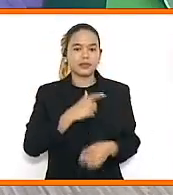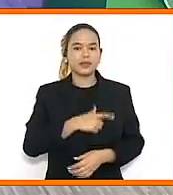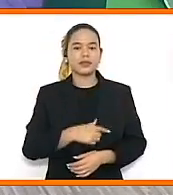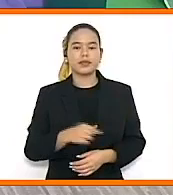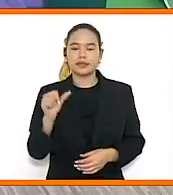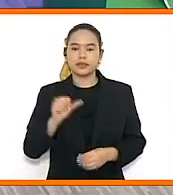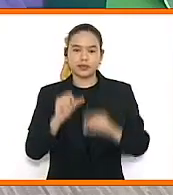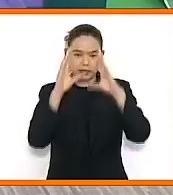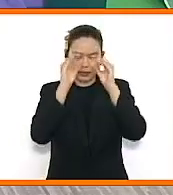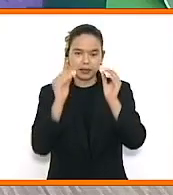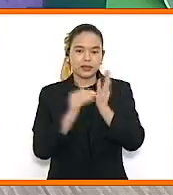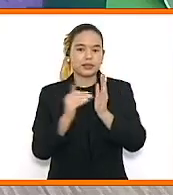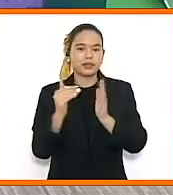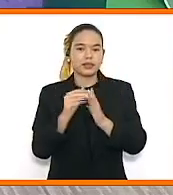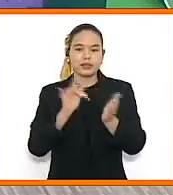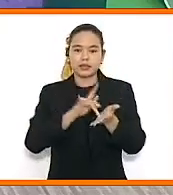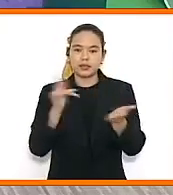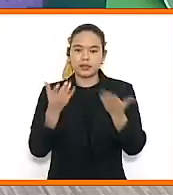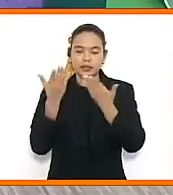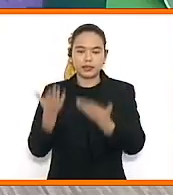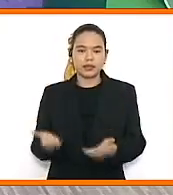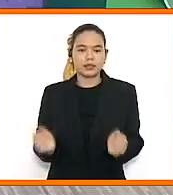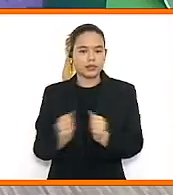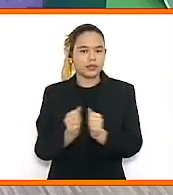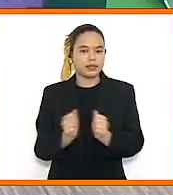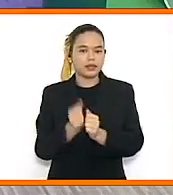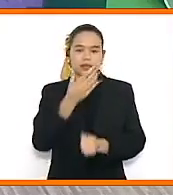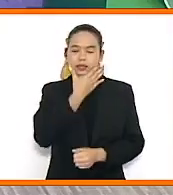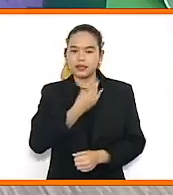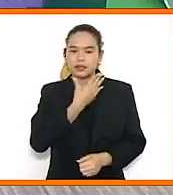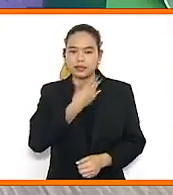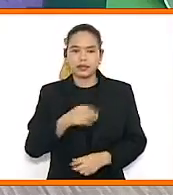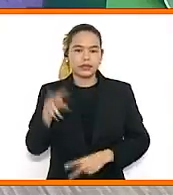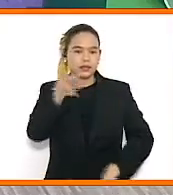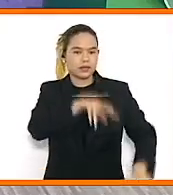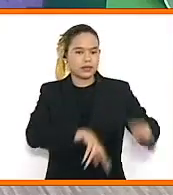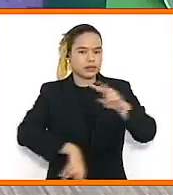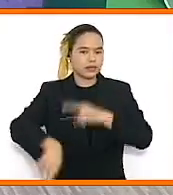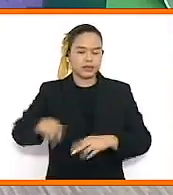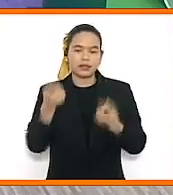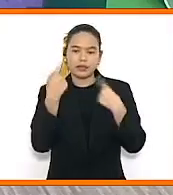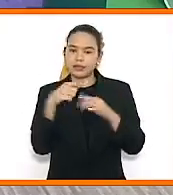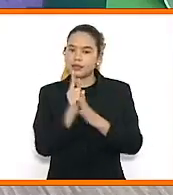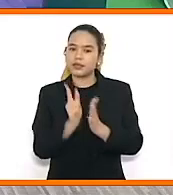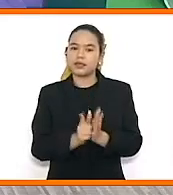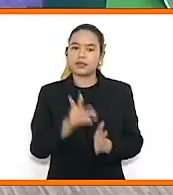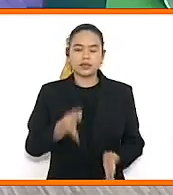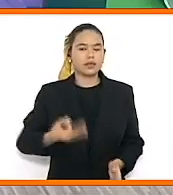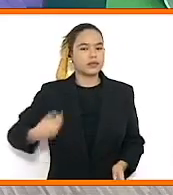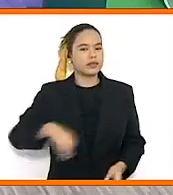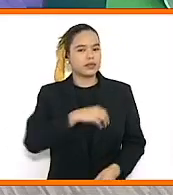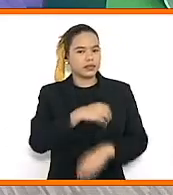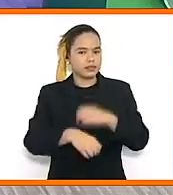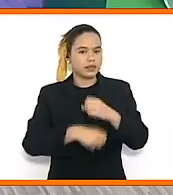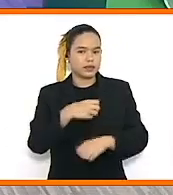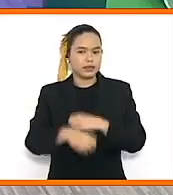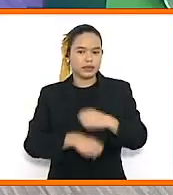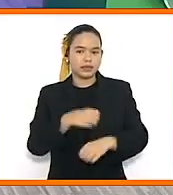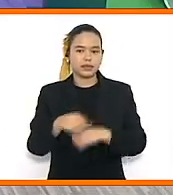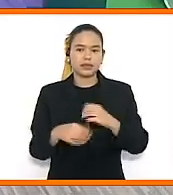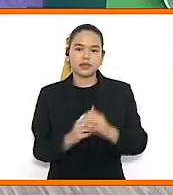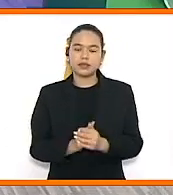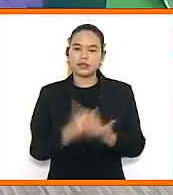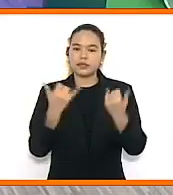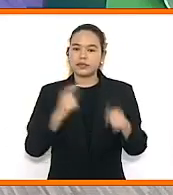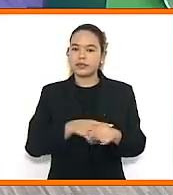en Noche Millonaria agradecemos la compañía de nuestro auditor y notario, quienes están para dar fe y legalidad a nuestros juegos.